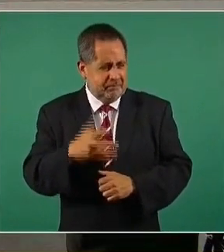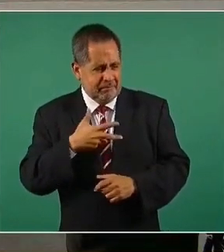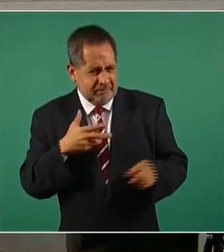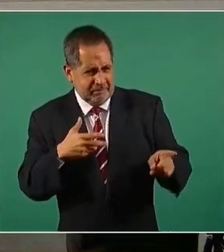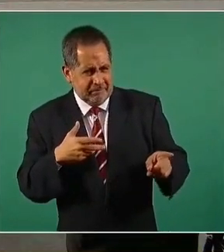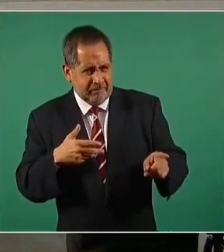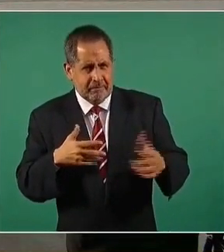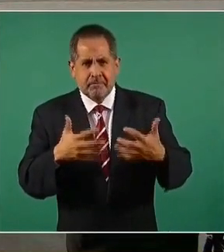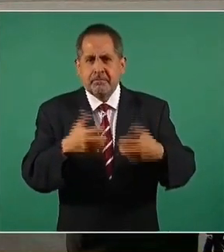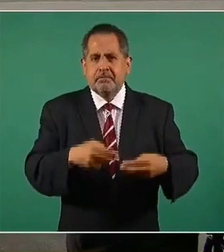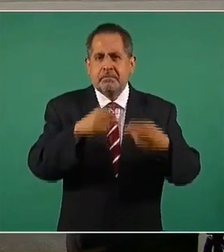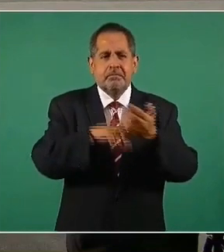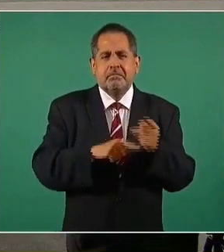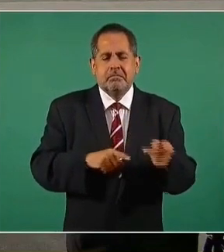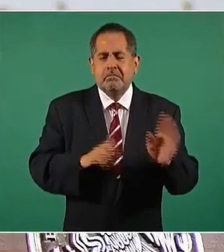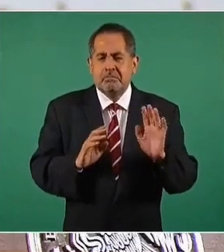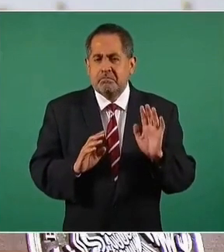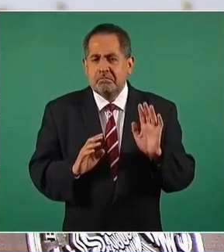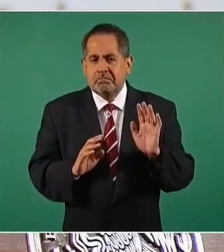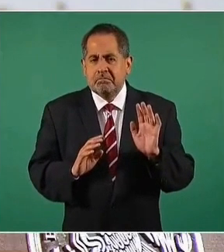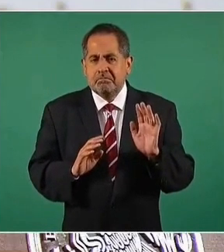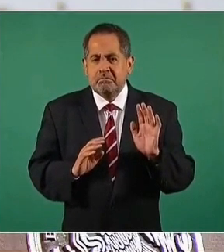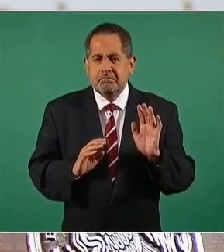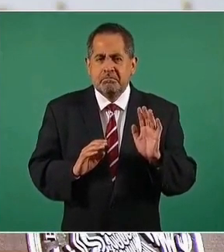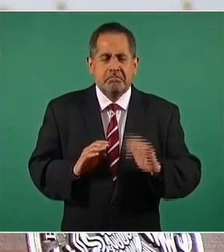esta empresa lo…